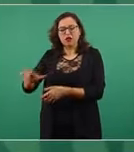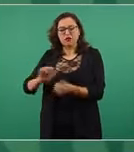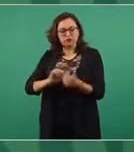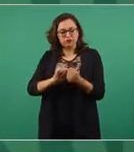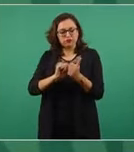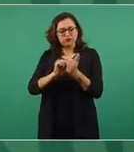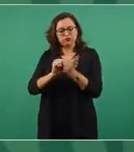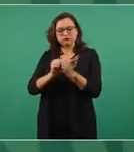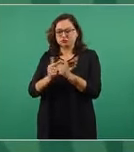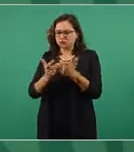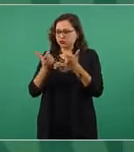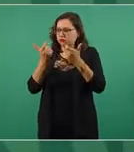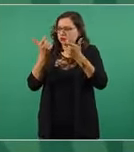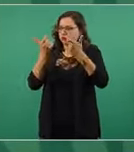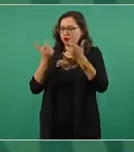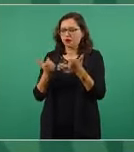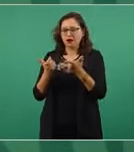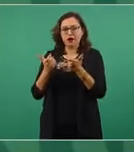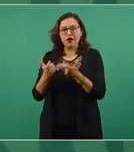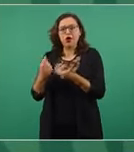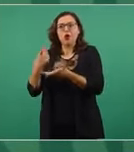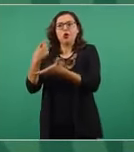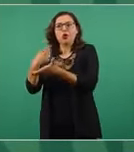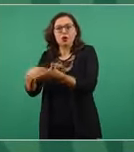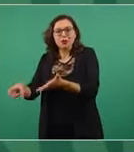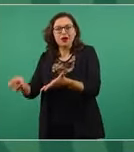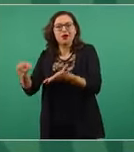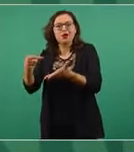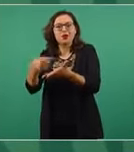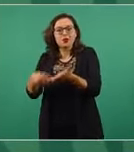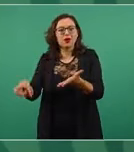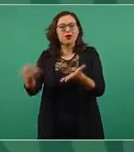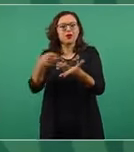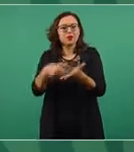reactiva la industria, el comercio.